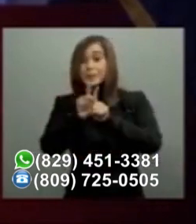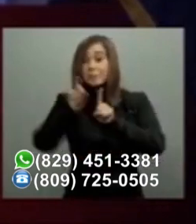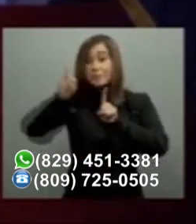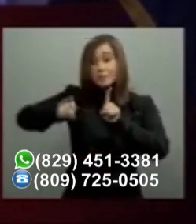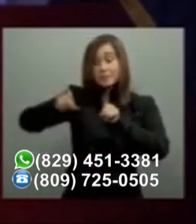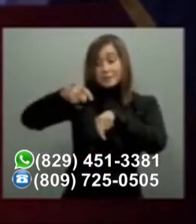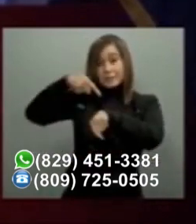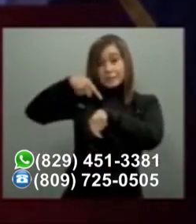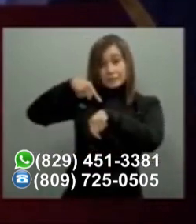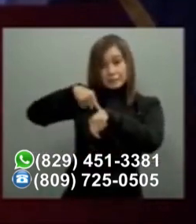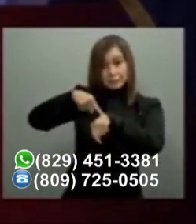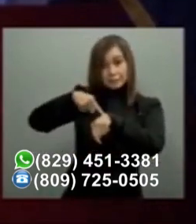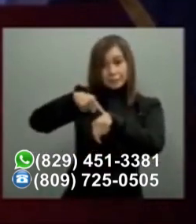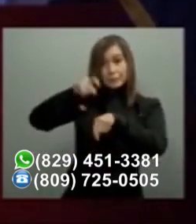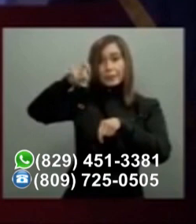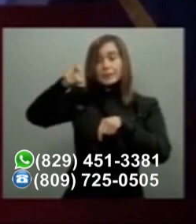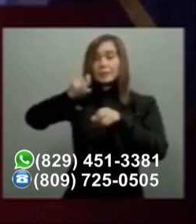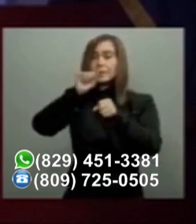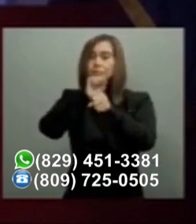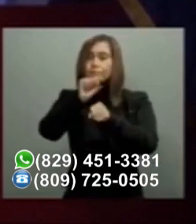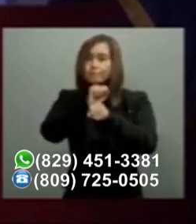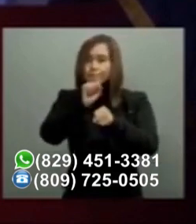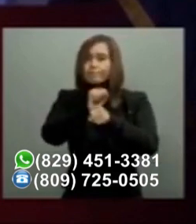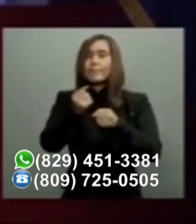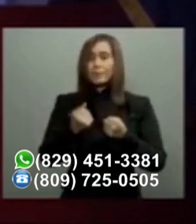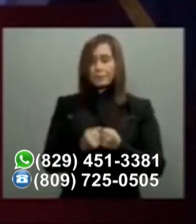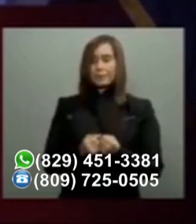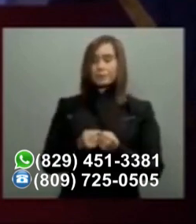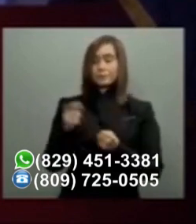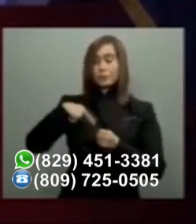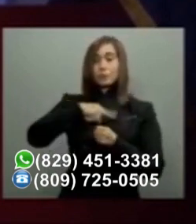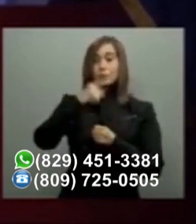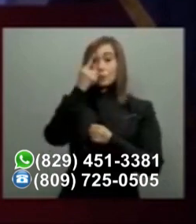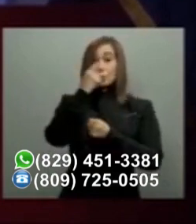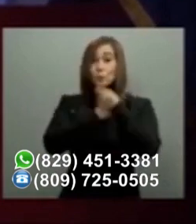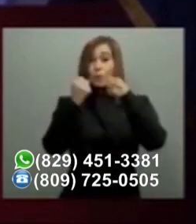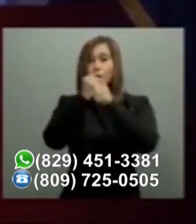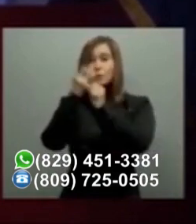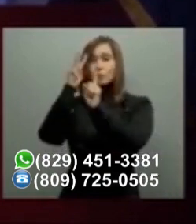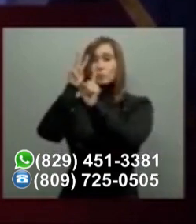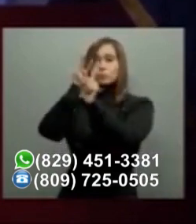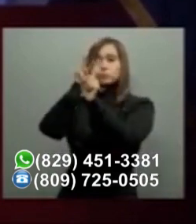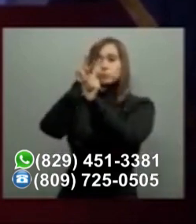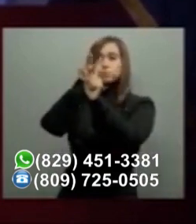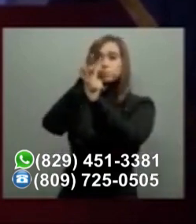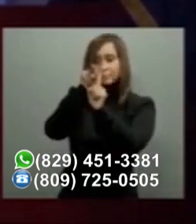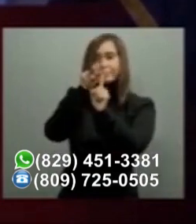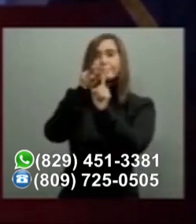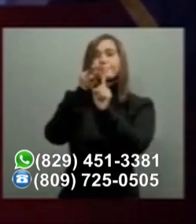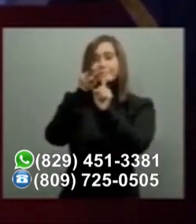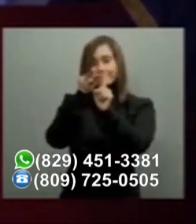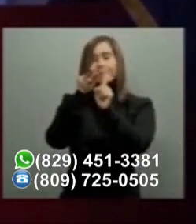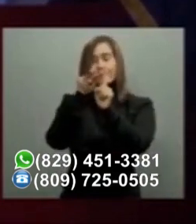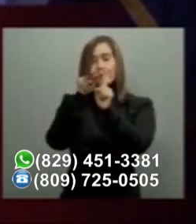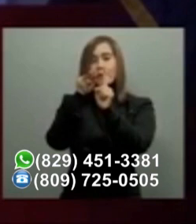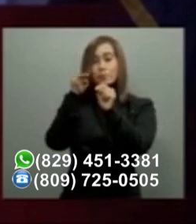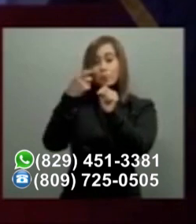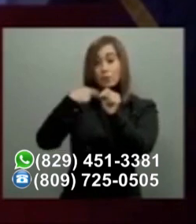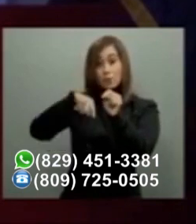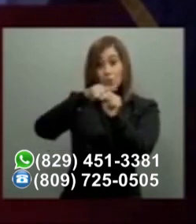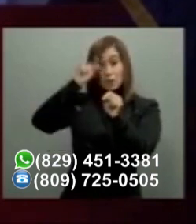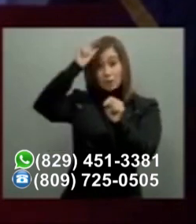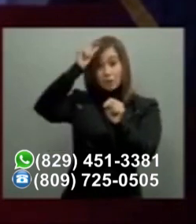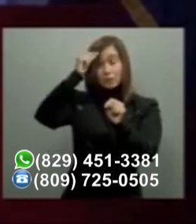luís abinader como ministra de cultura luego de haber durado más de un año al frente de la dirección de comunicación de